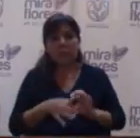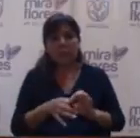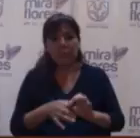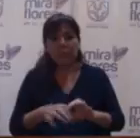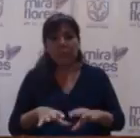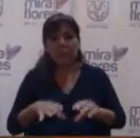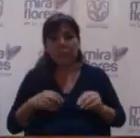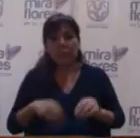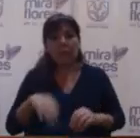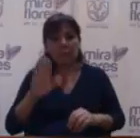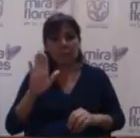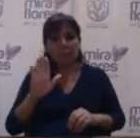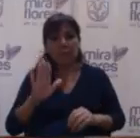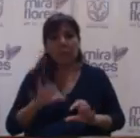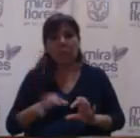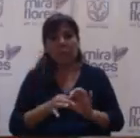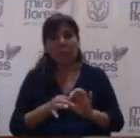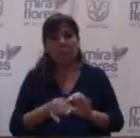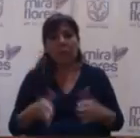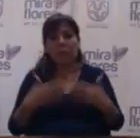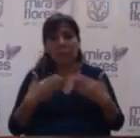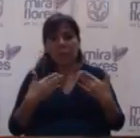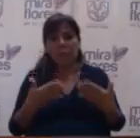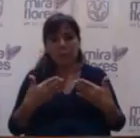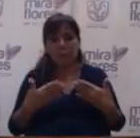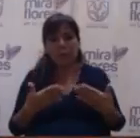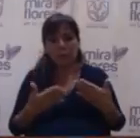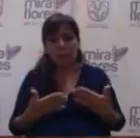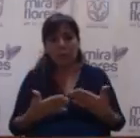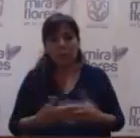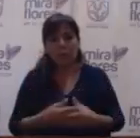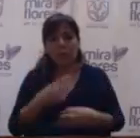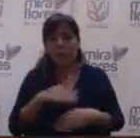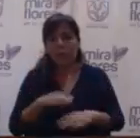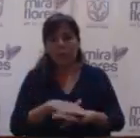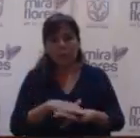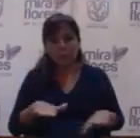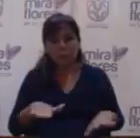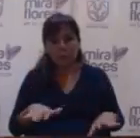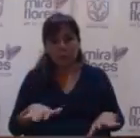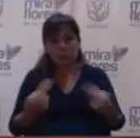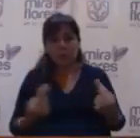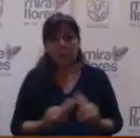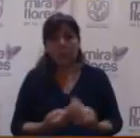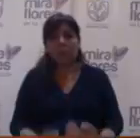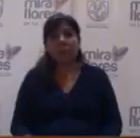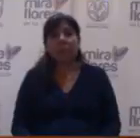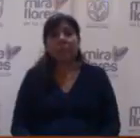Ha sido aprobado por unanimidad. Muchísimas gracias. Se levanta la sesión.